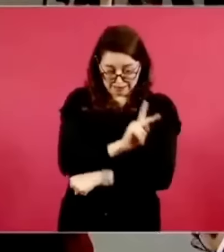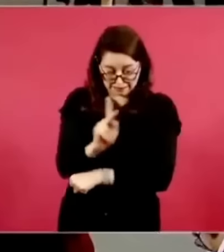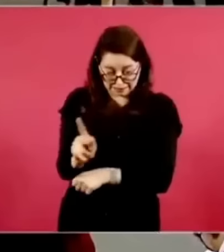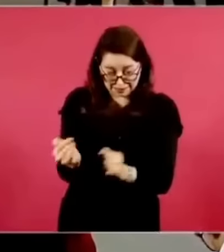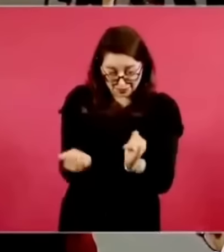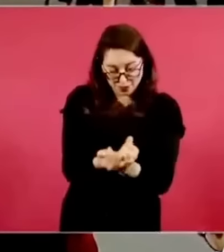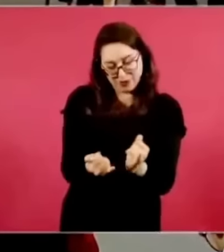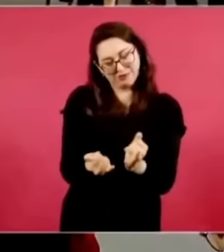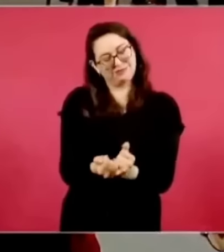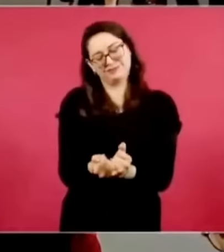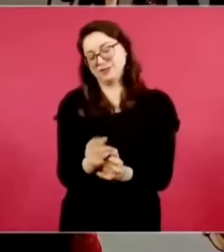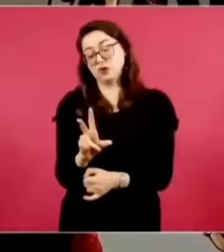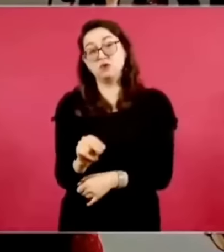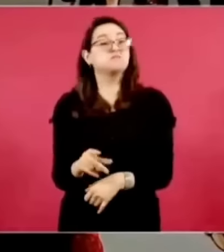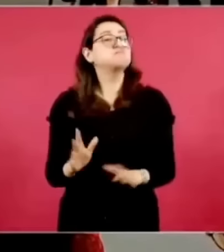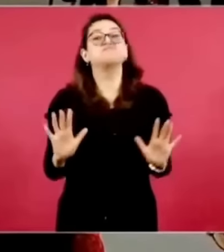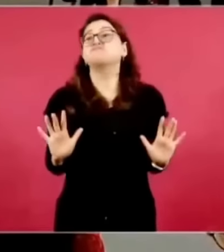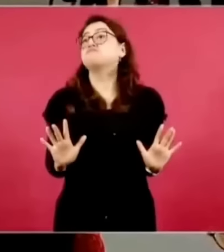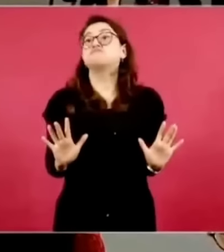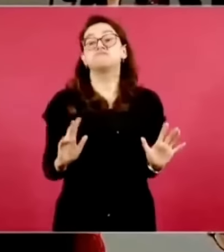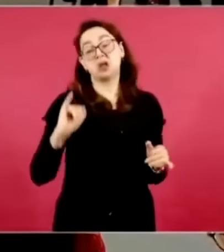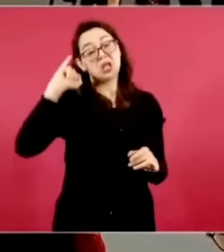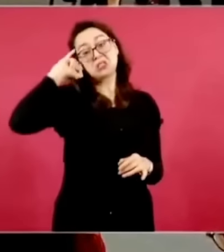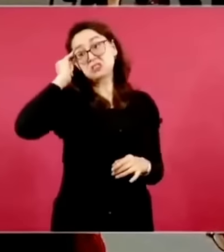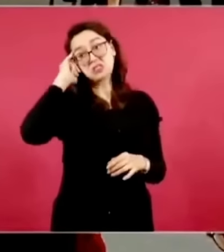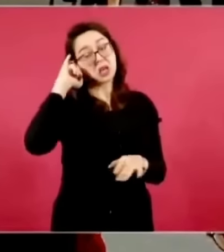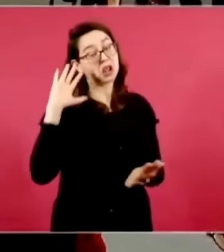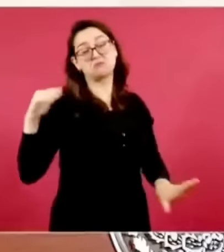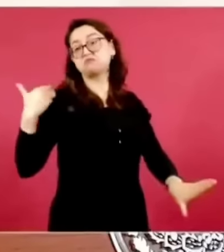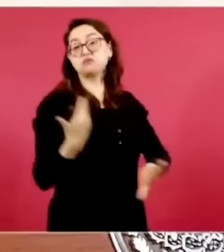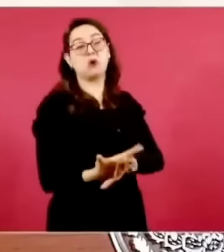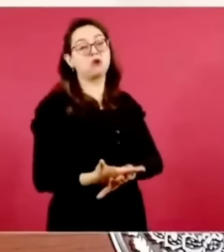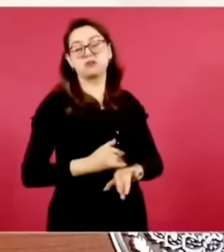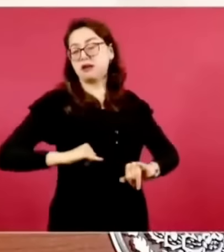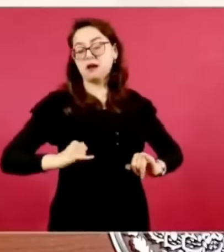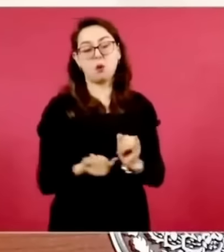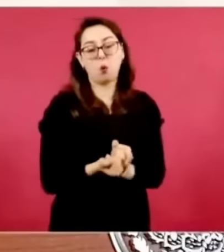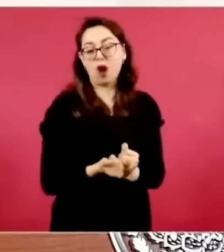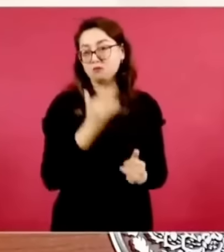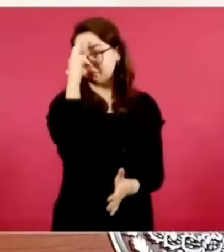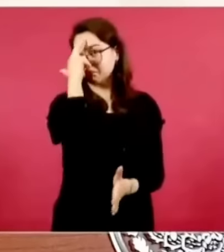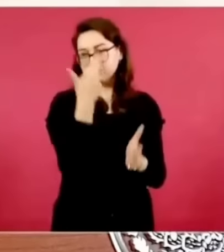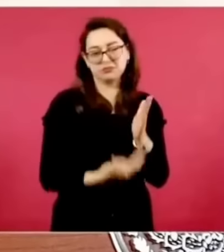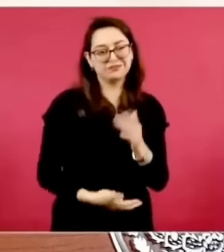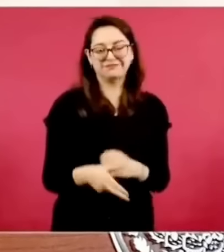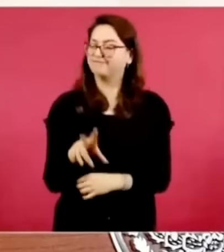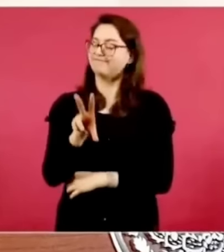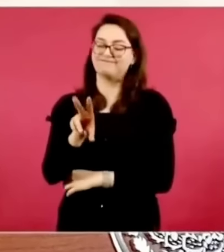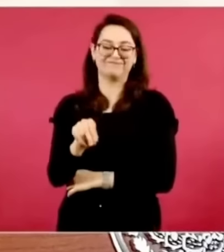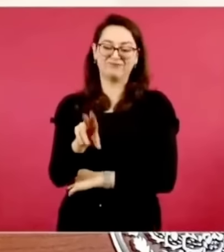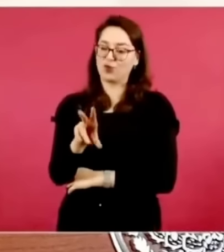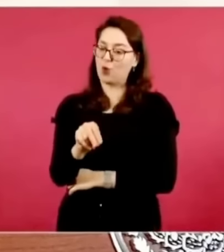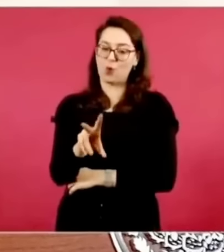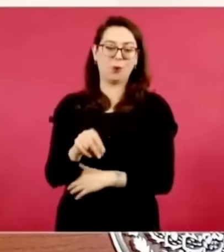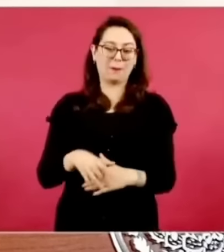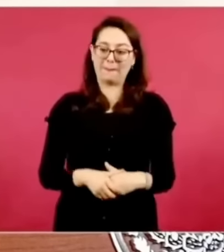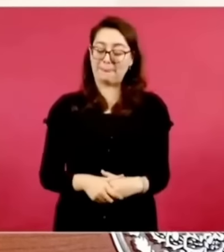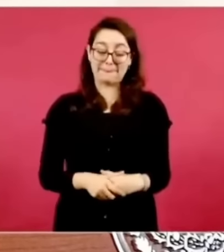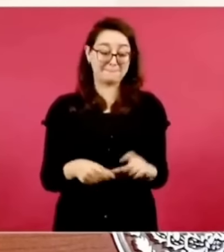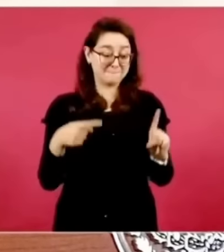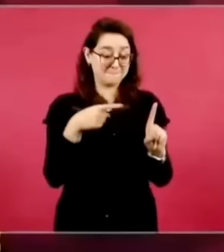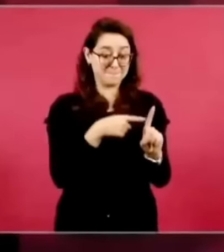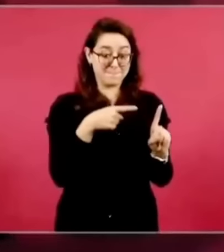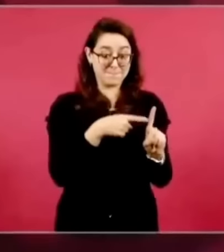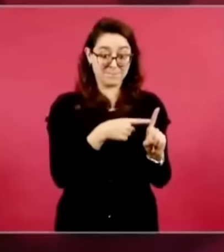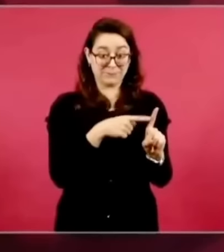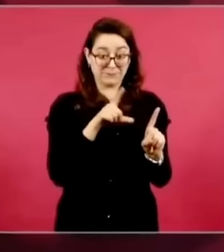puede comparar a este el racismo de Lorenzo Córdoba lo quieres